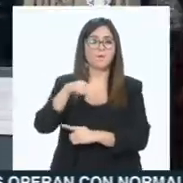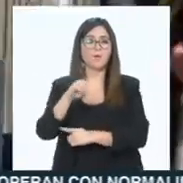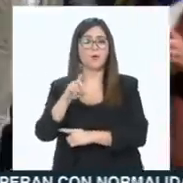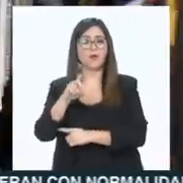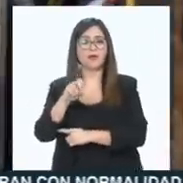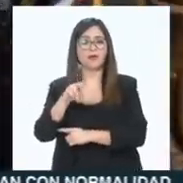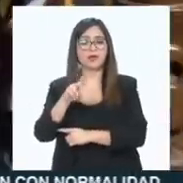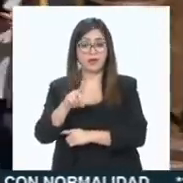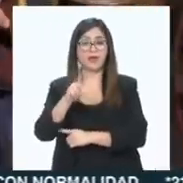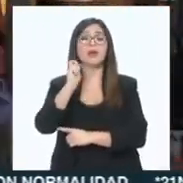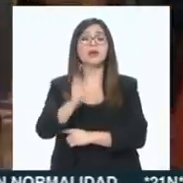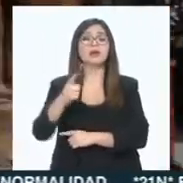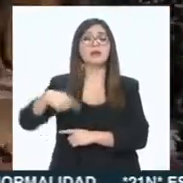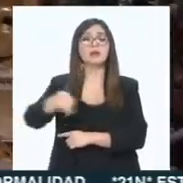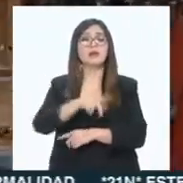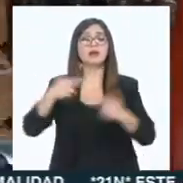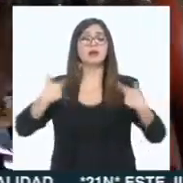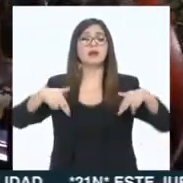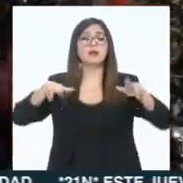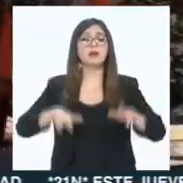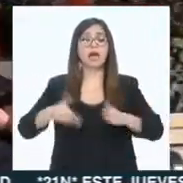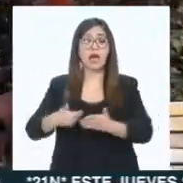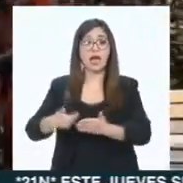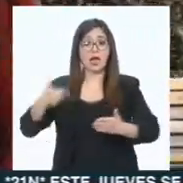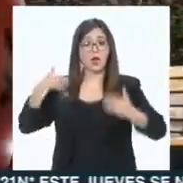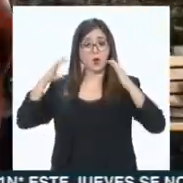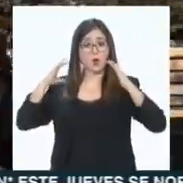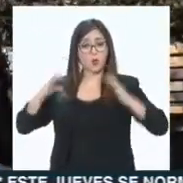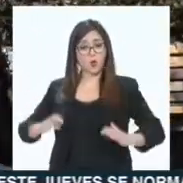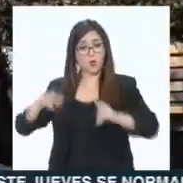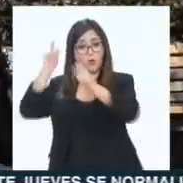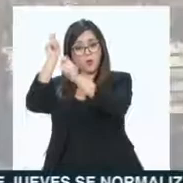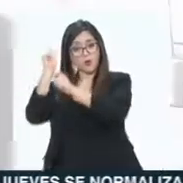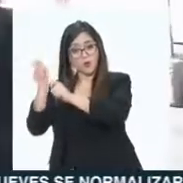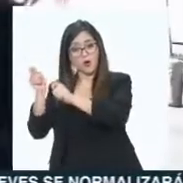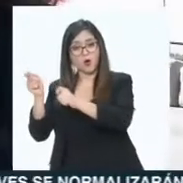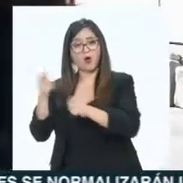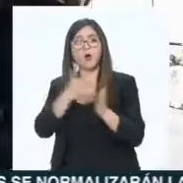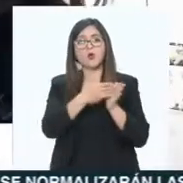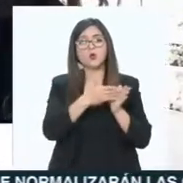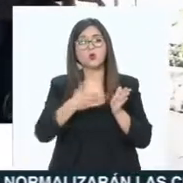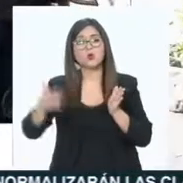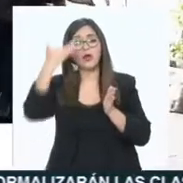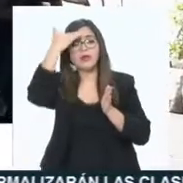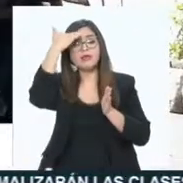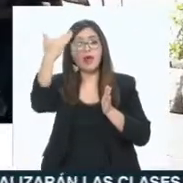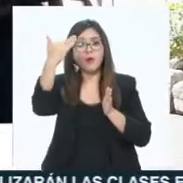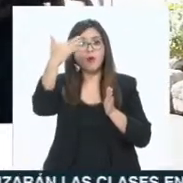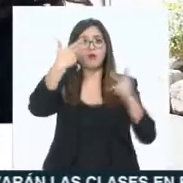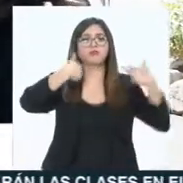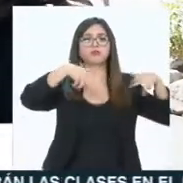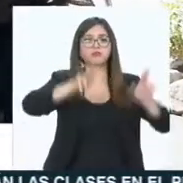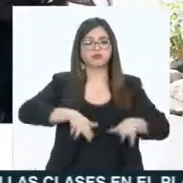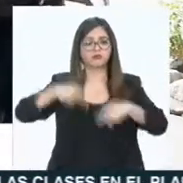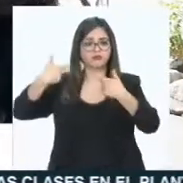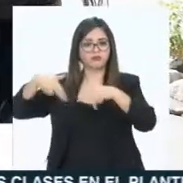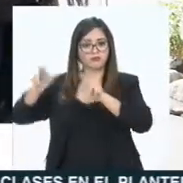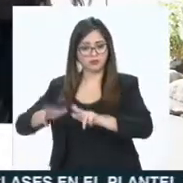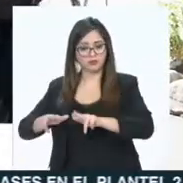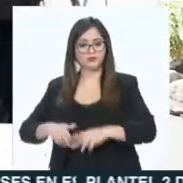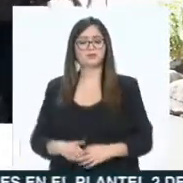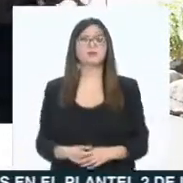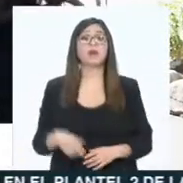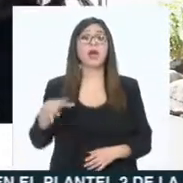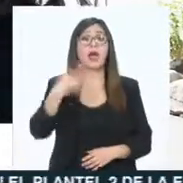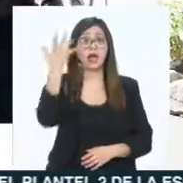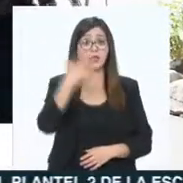estética que ha tenido la representación del cuerpo humano en diferentes momentos creativos. Bueno, son 10 piezas de 7 artistas